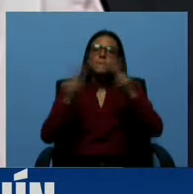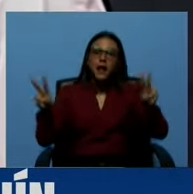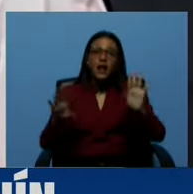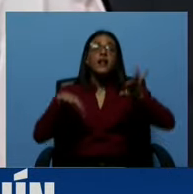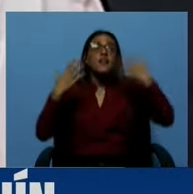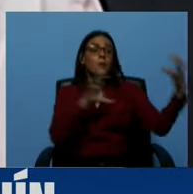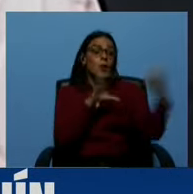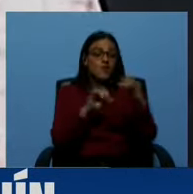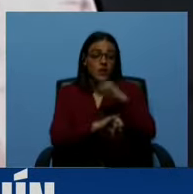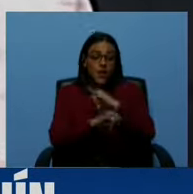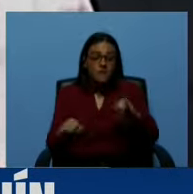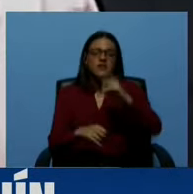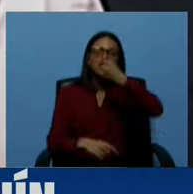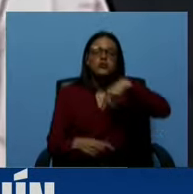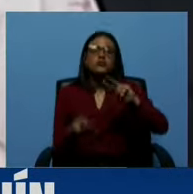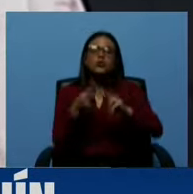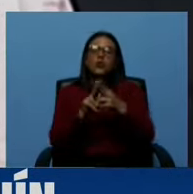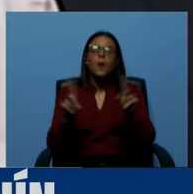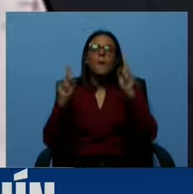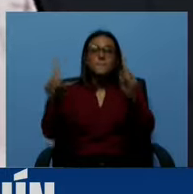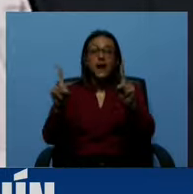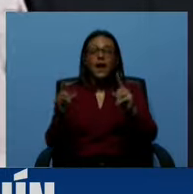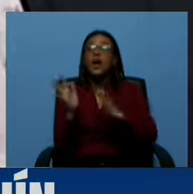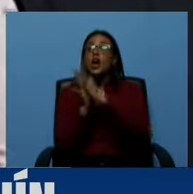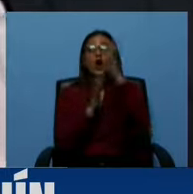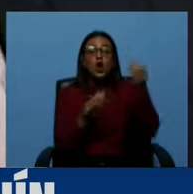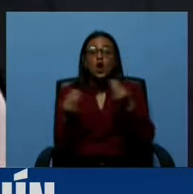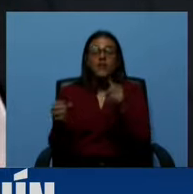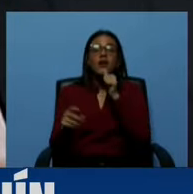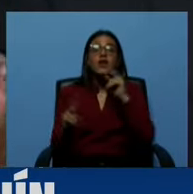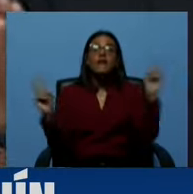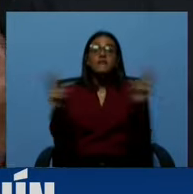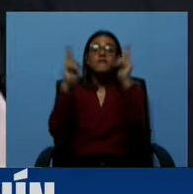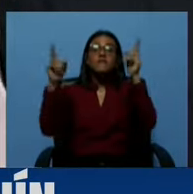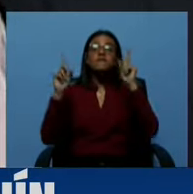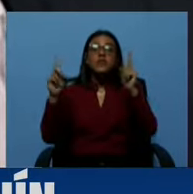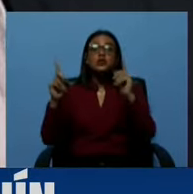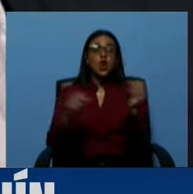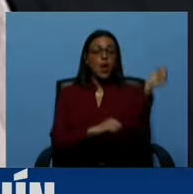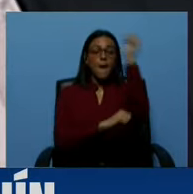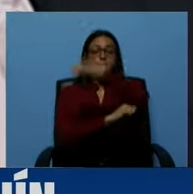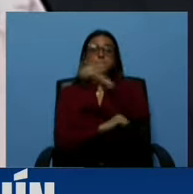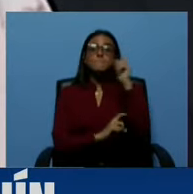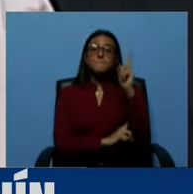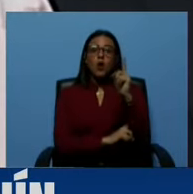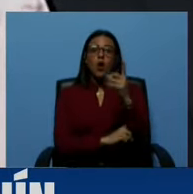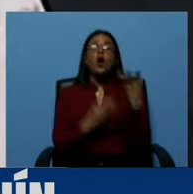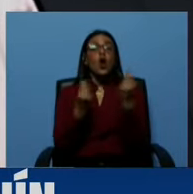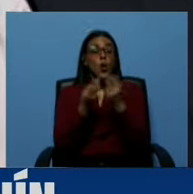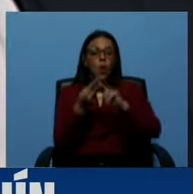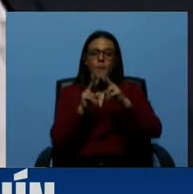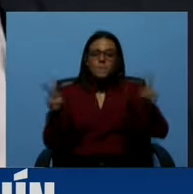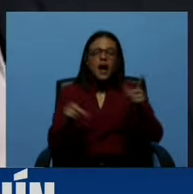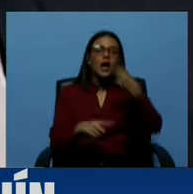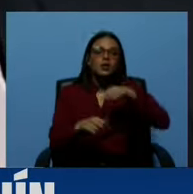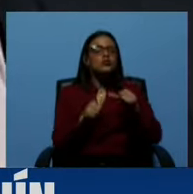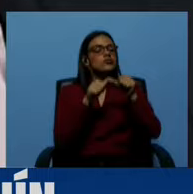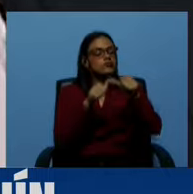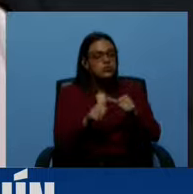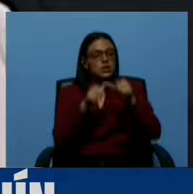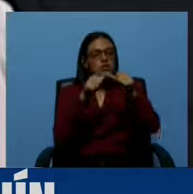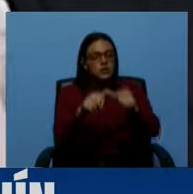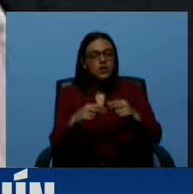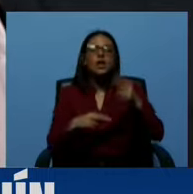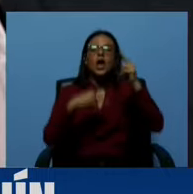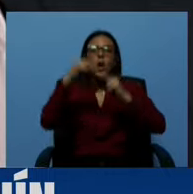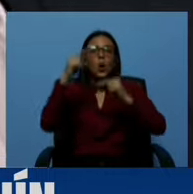paz. Gloria al vencedor. Y con esa paz, bueno, recorrer nuestros caminos por construir una